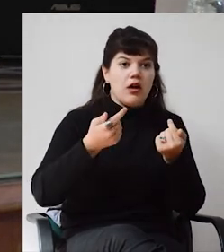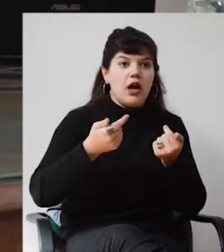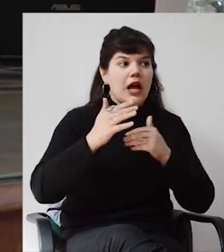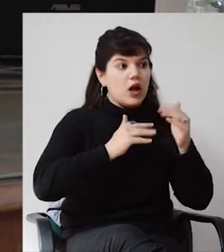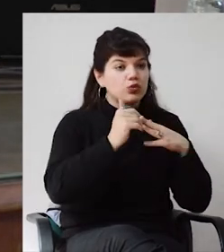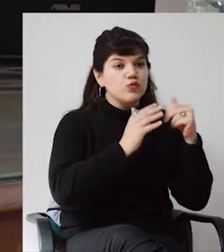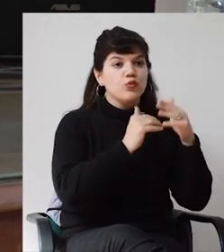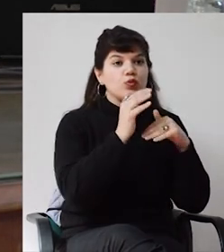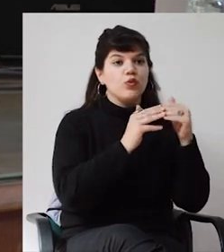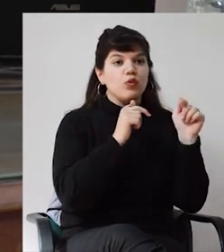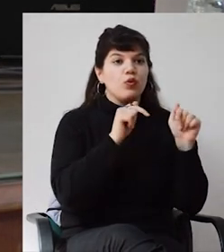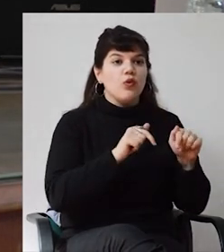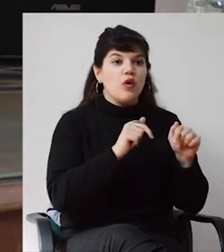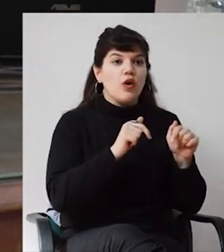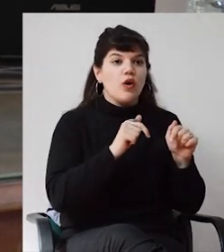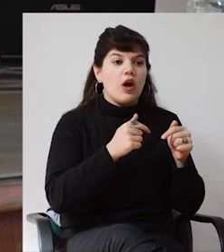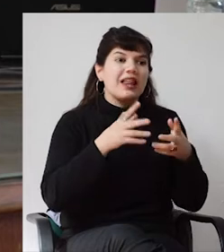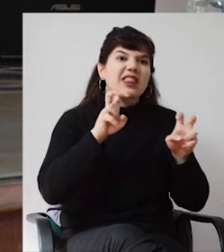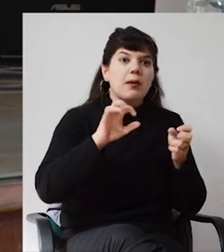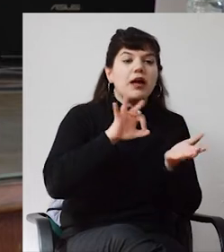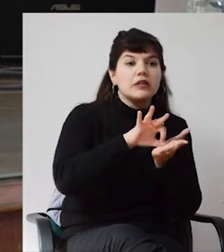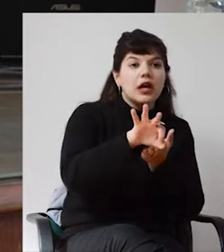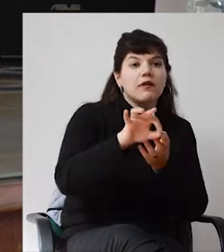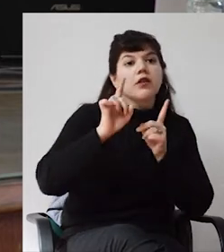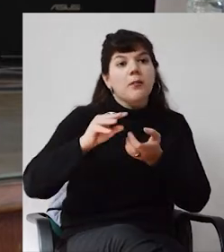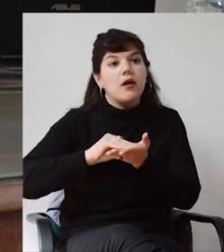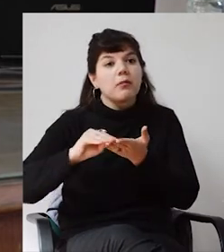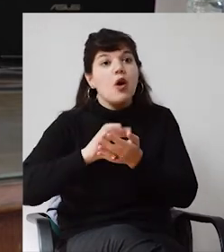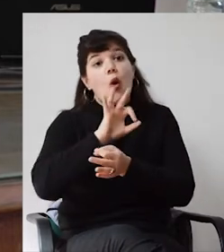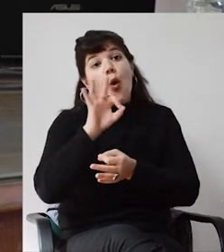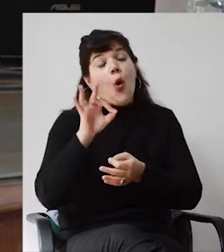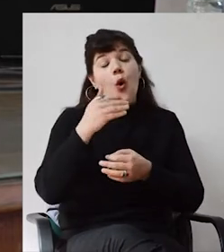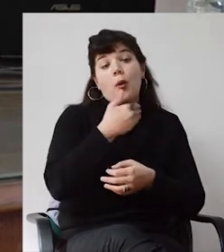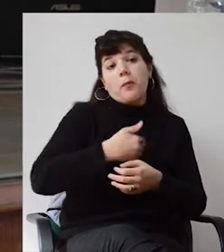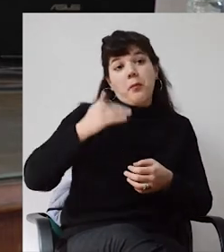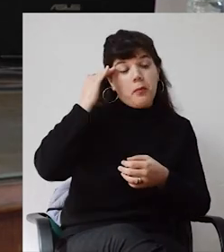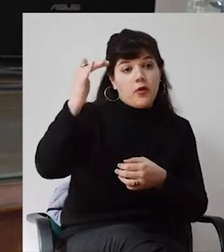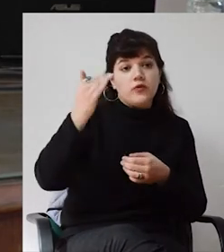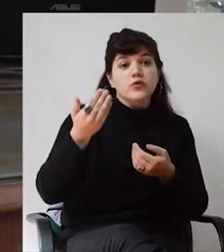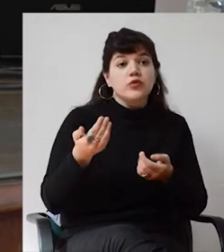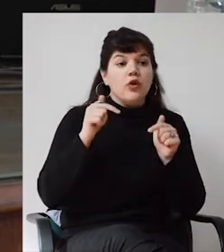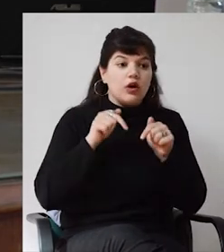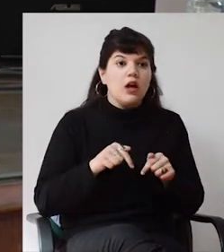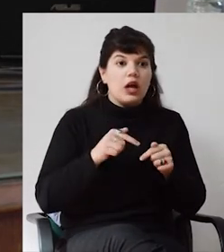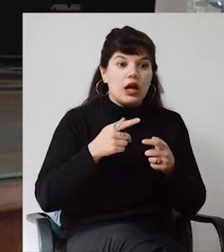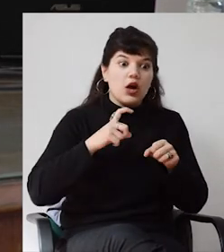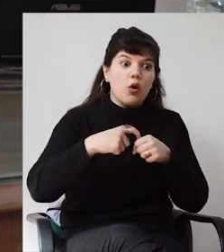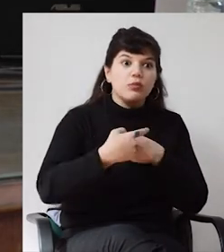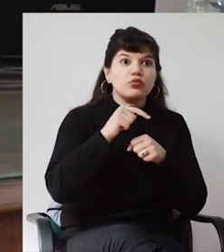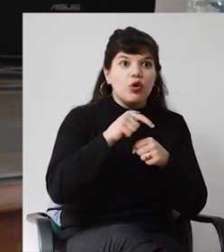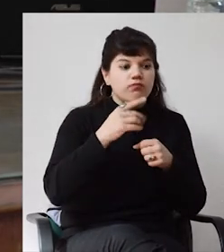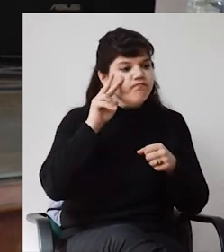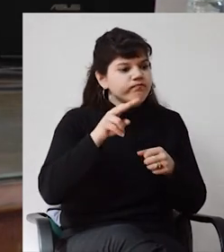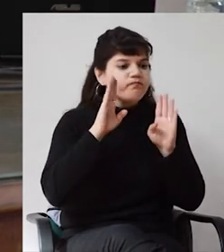la relación presente entre las estructuras técnico-administrativas de servicios y las estructuras docentes. Eso es una preocupación que la comisión